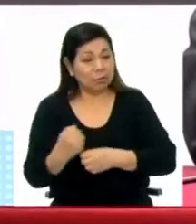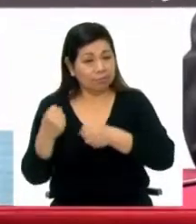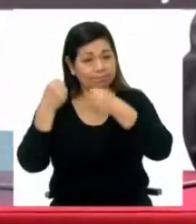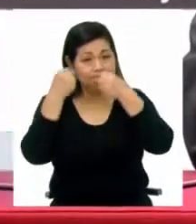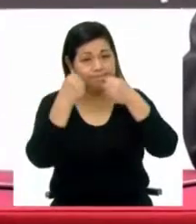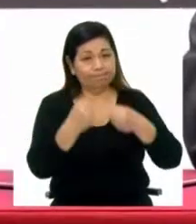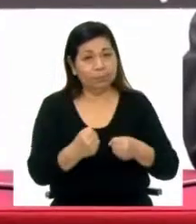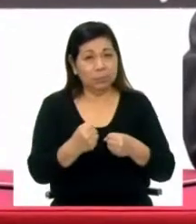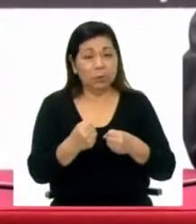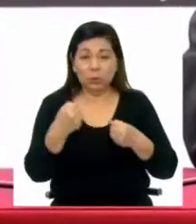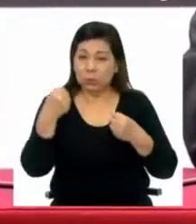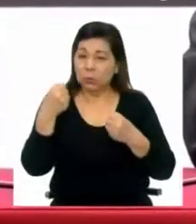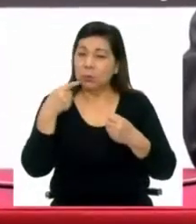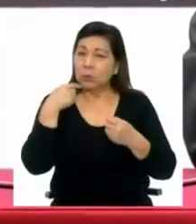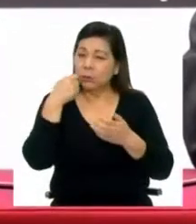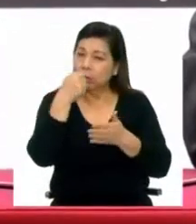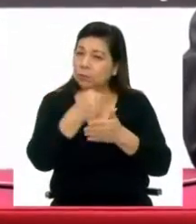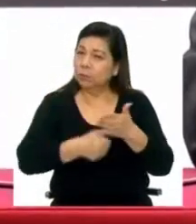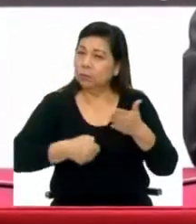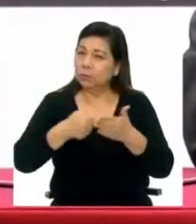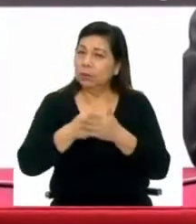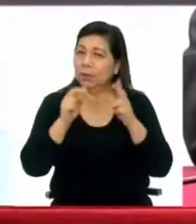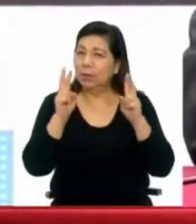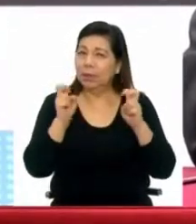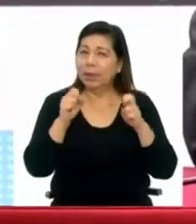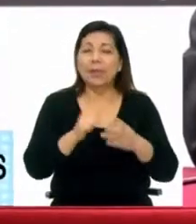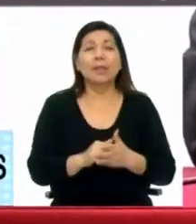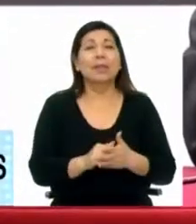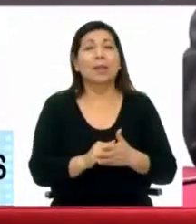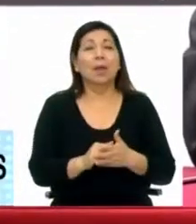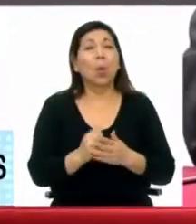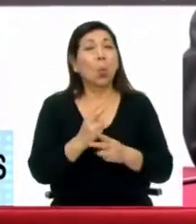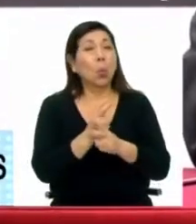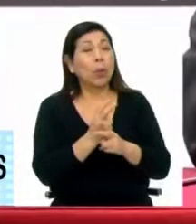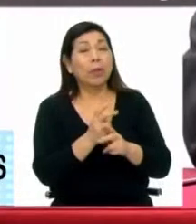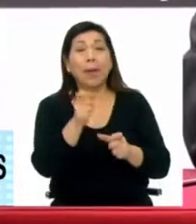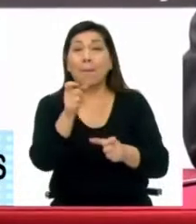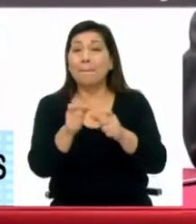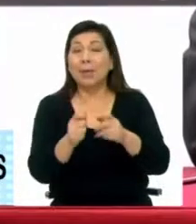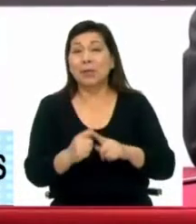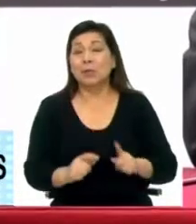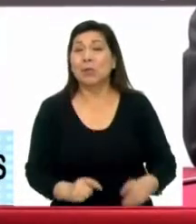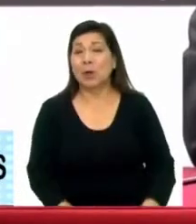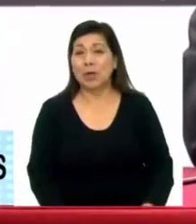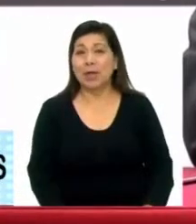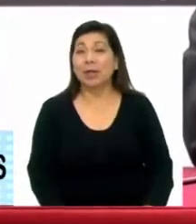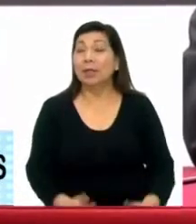la lucha contra el tema de la inseguridad ciudadana.